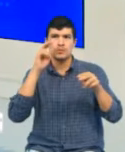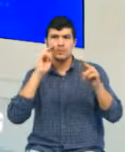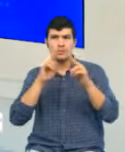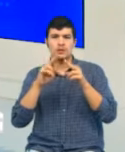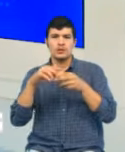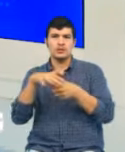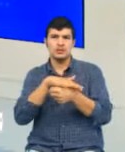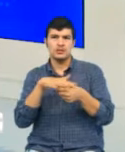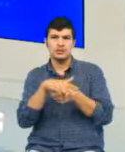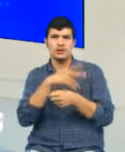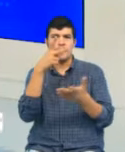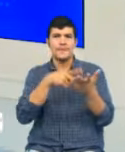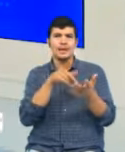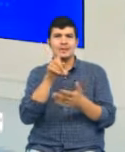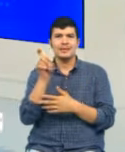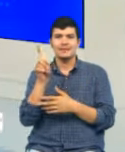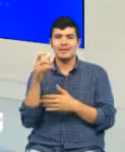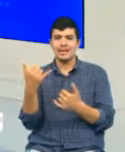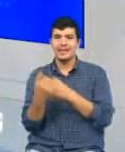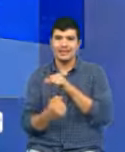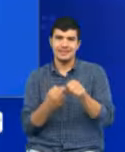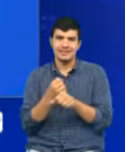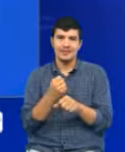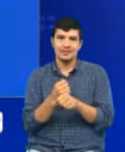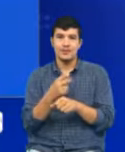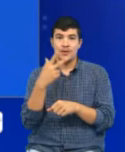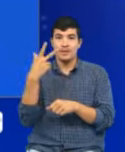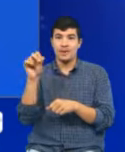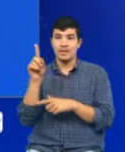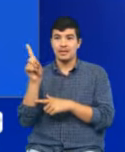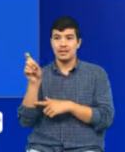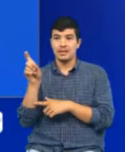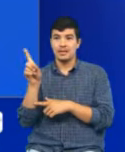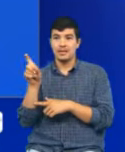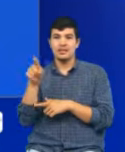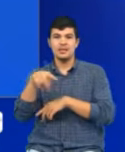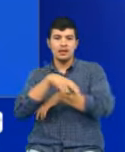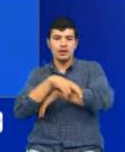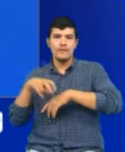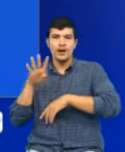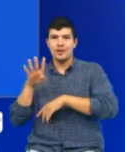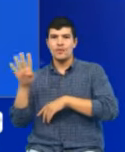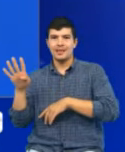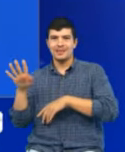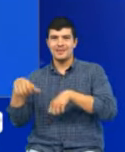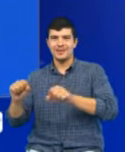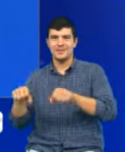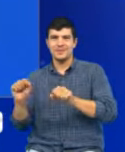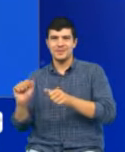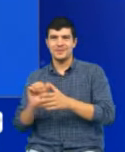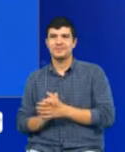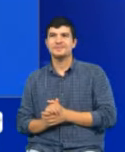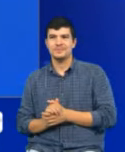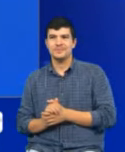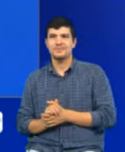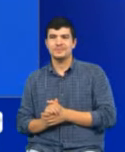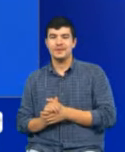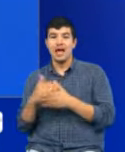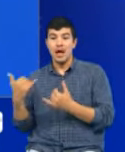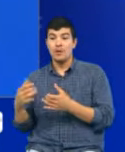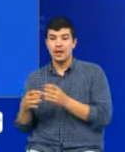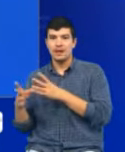sucedió en 2016 y 2017 en 2016 fueron hurtadas 44 motocicletas a esta